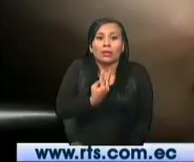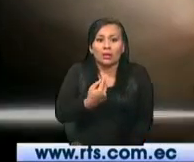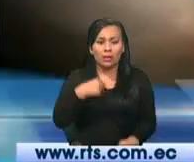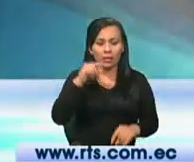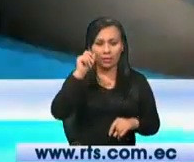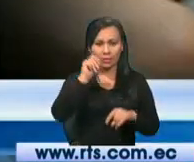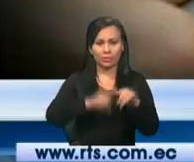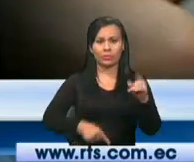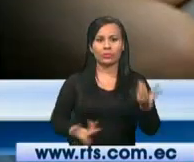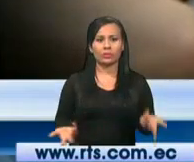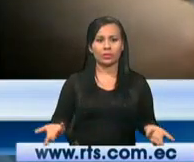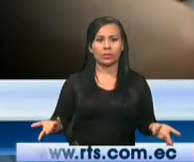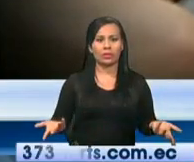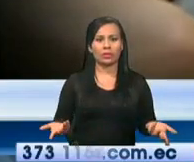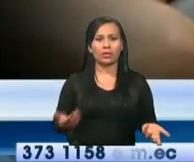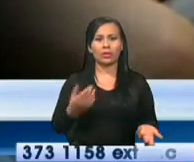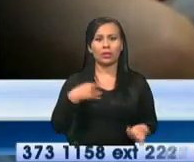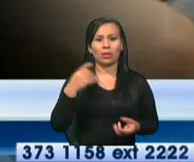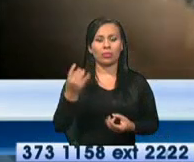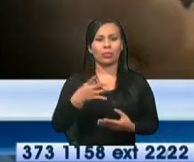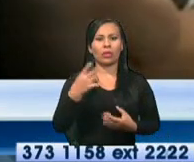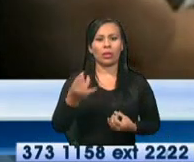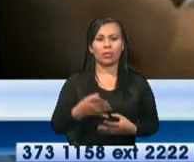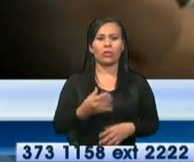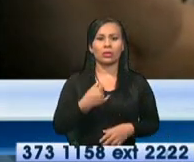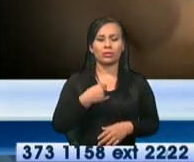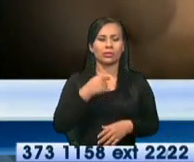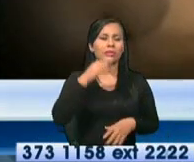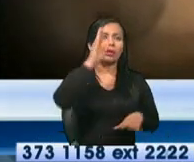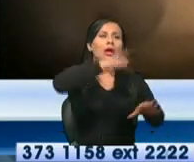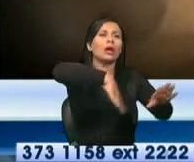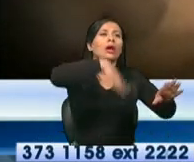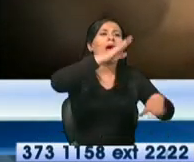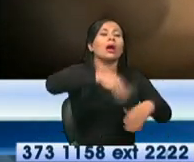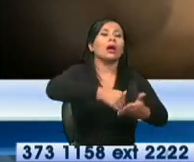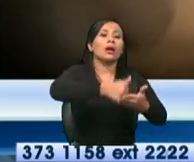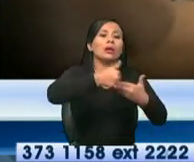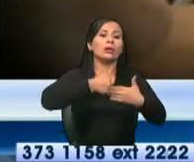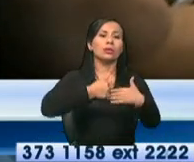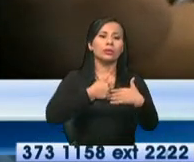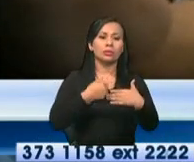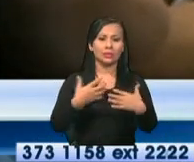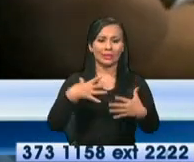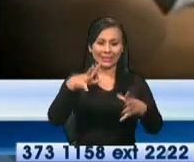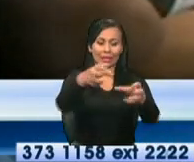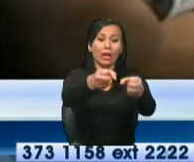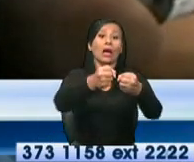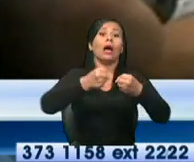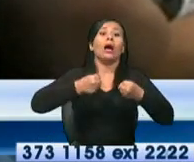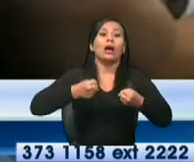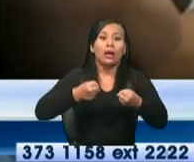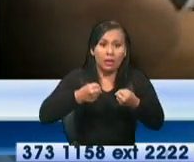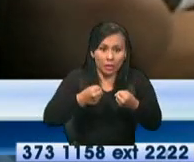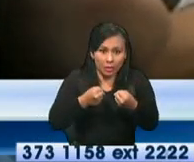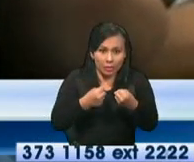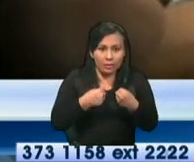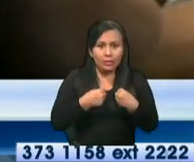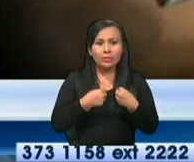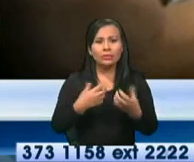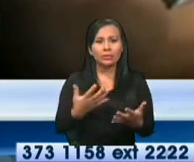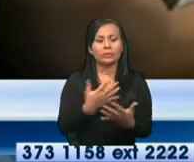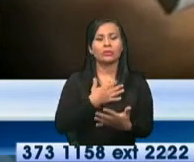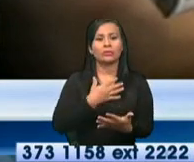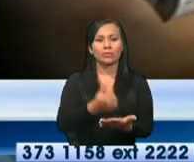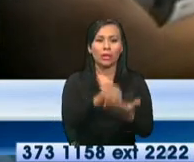y fui donde el guardián. Me agarré del chaleco y hice seña que no